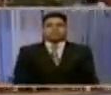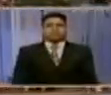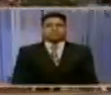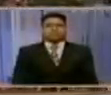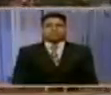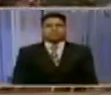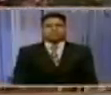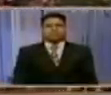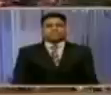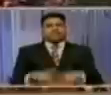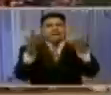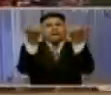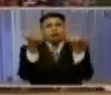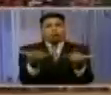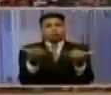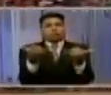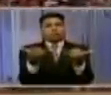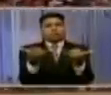Ahora,